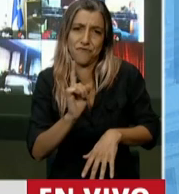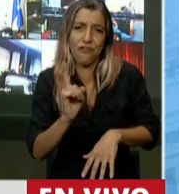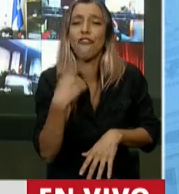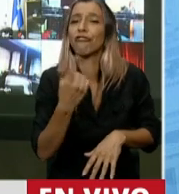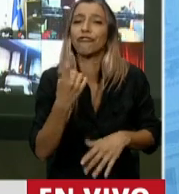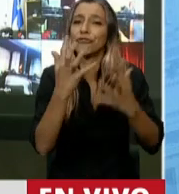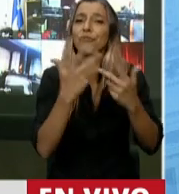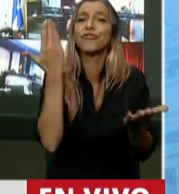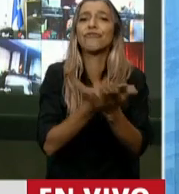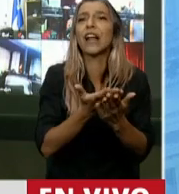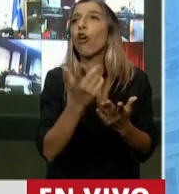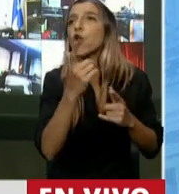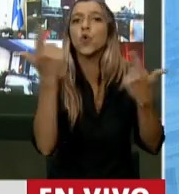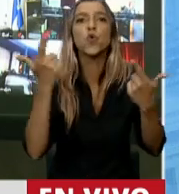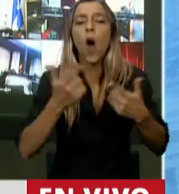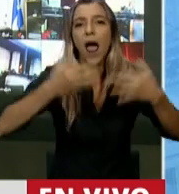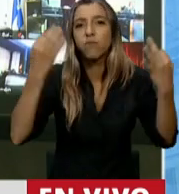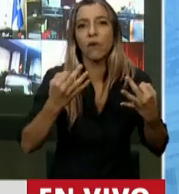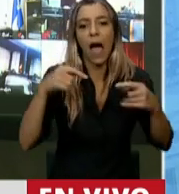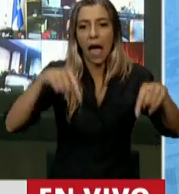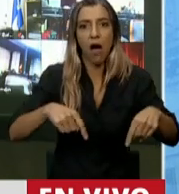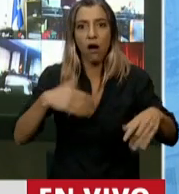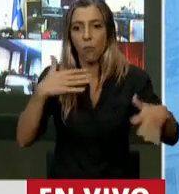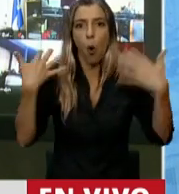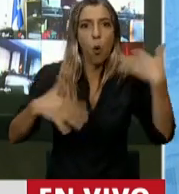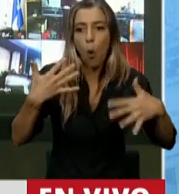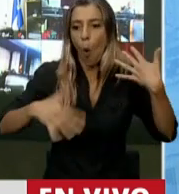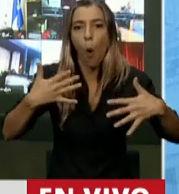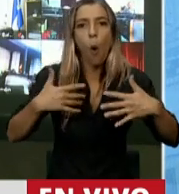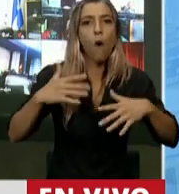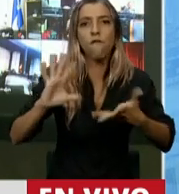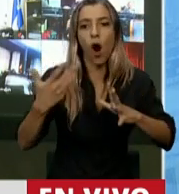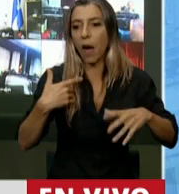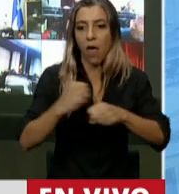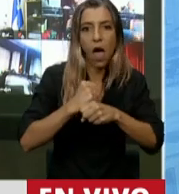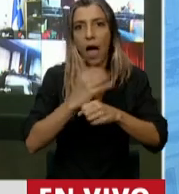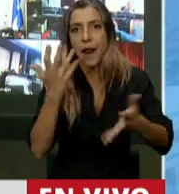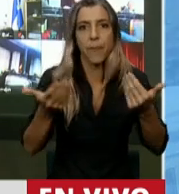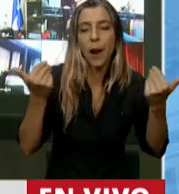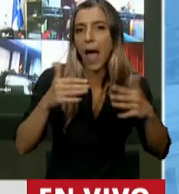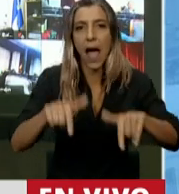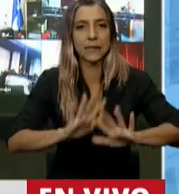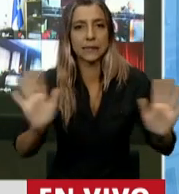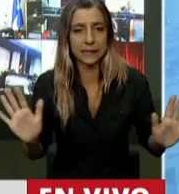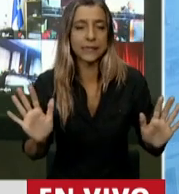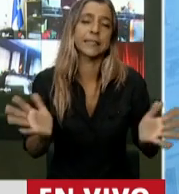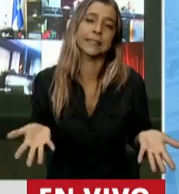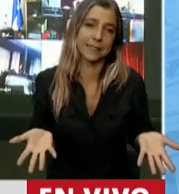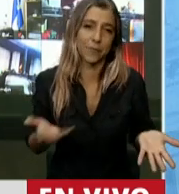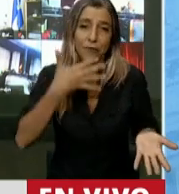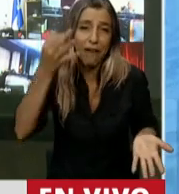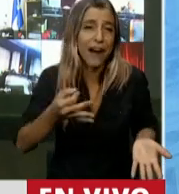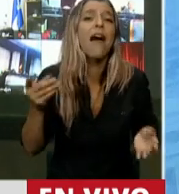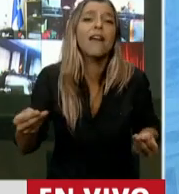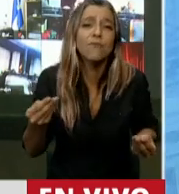tiene anclados en el puro presente. El gobierno, ya termino, presidente, el gobierno no tiene plan, salvo el de